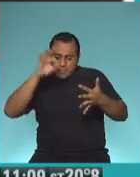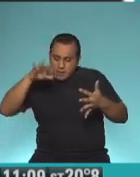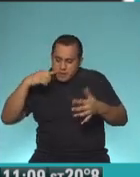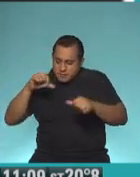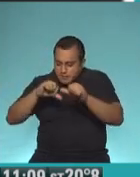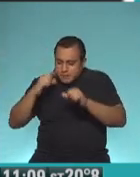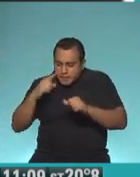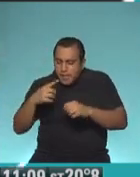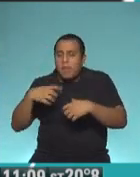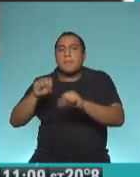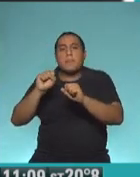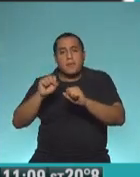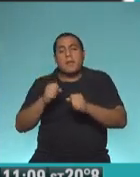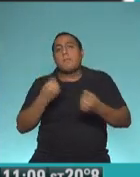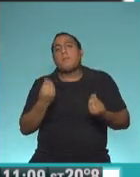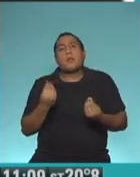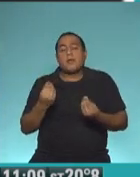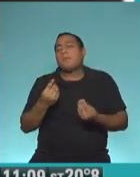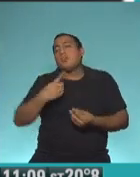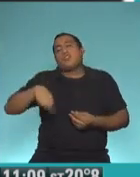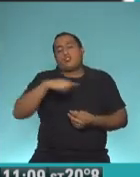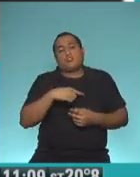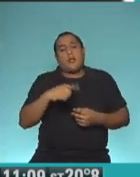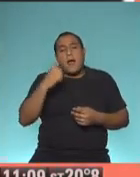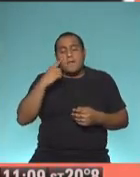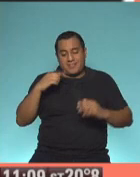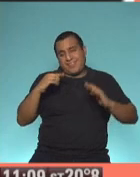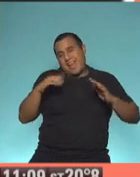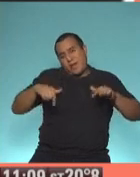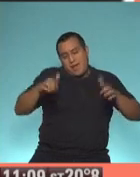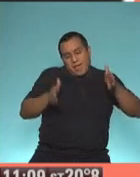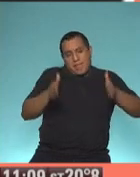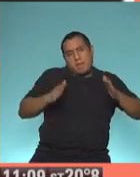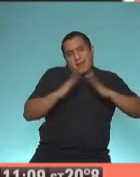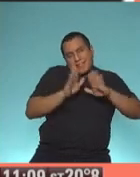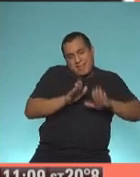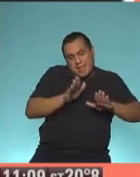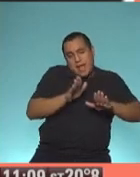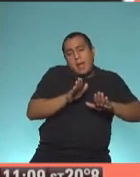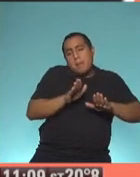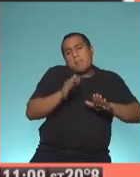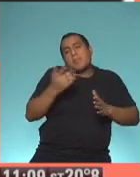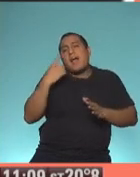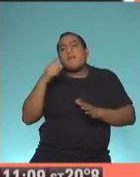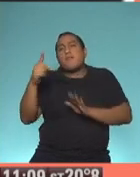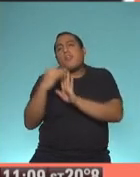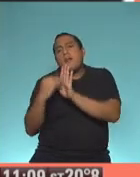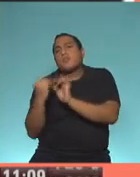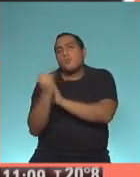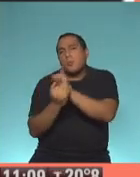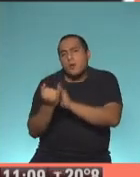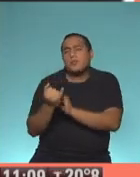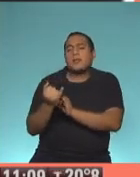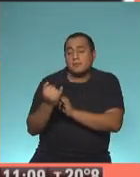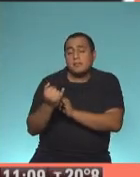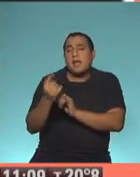a lo que llamamos etapas del aislamiento. ¿Cuál sería la próxima etapa? Obviamente basándose en datos que tienen que ver con esto que vos explicaba, que crees